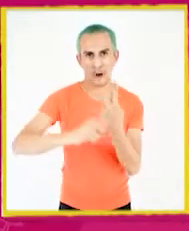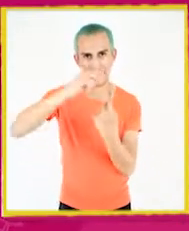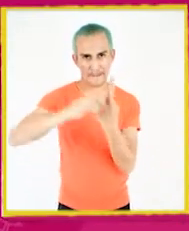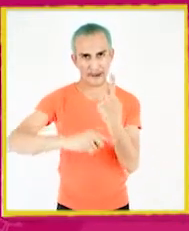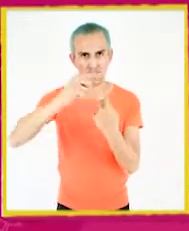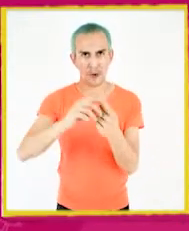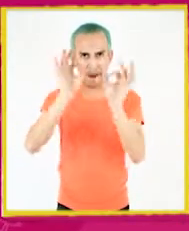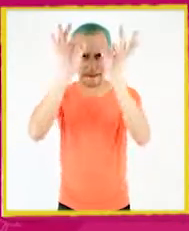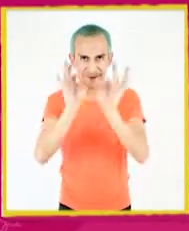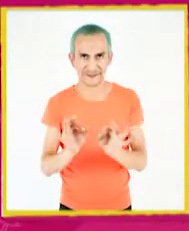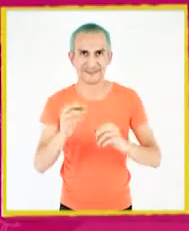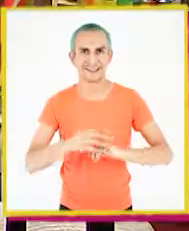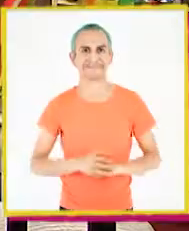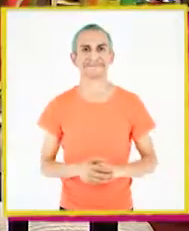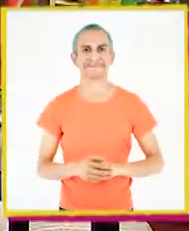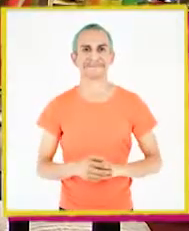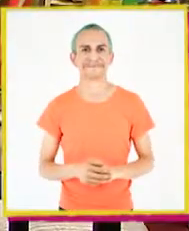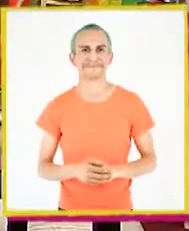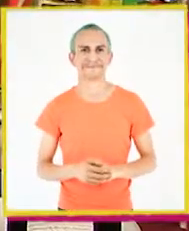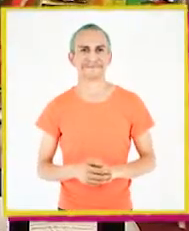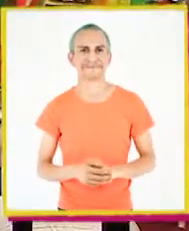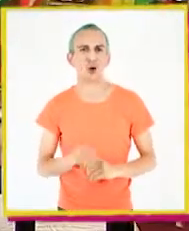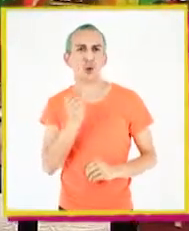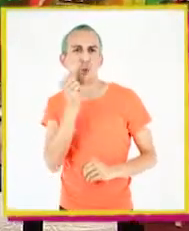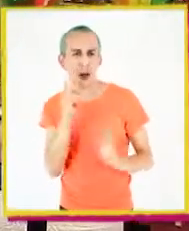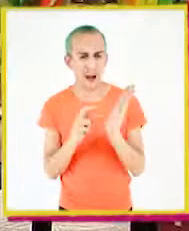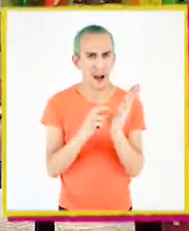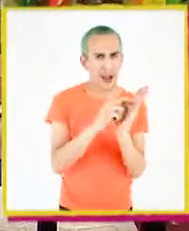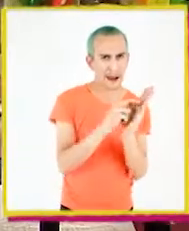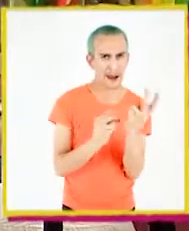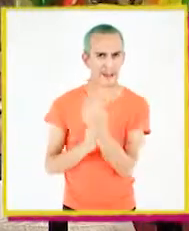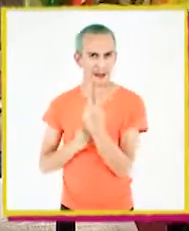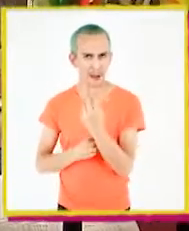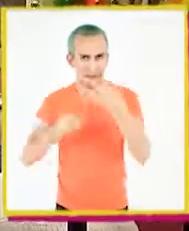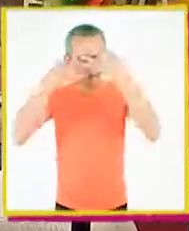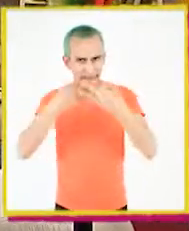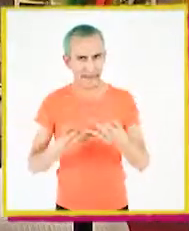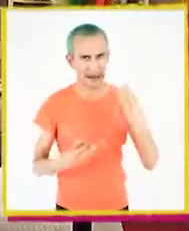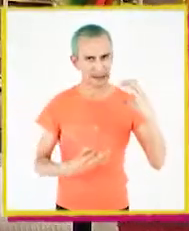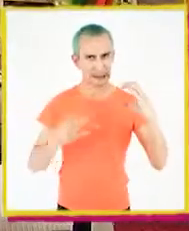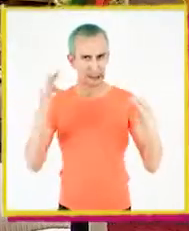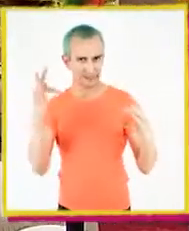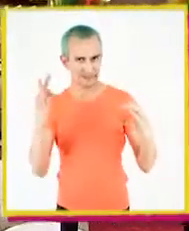una temperatura concreta. ¿Qué escala es más precisa entonces?